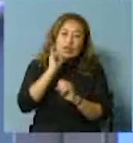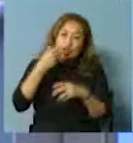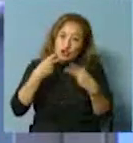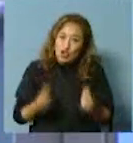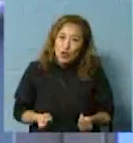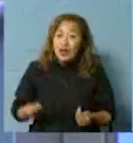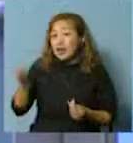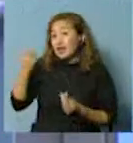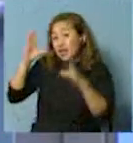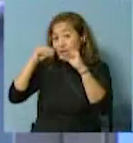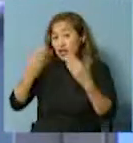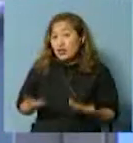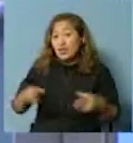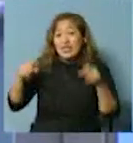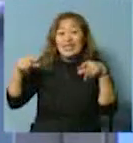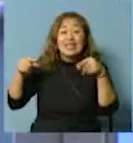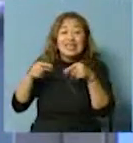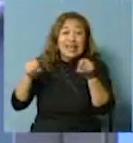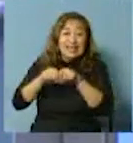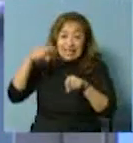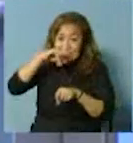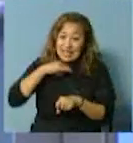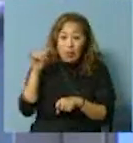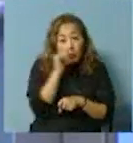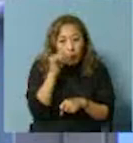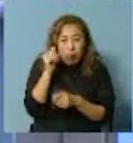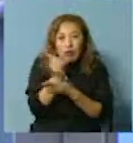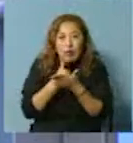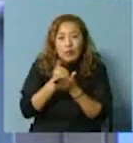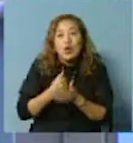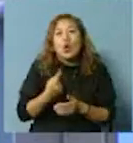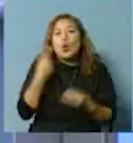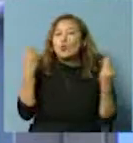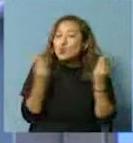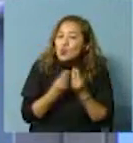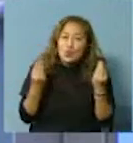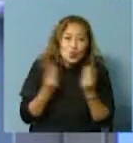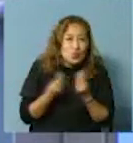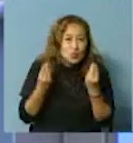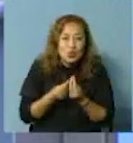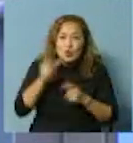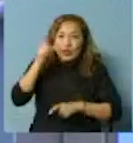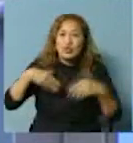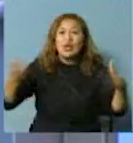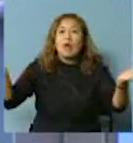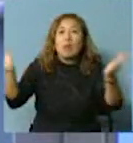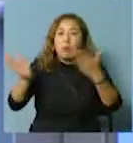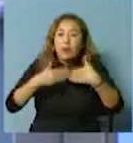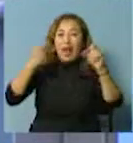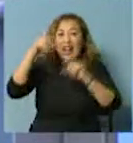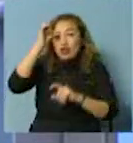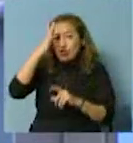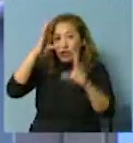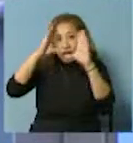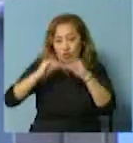en la noche de ayer que canal 7 estuve haciendo vigilia con el móvil en el lugar quedaron un montón después de que se cerró el portón a la medianoche